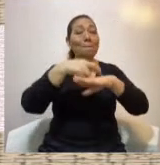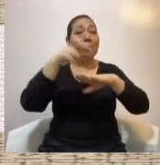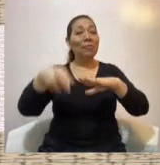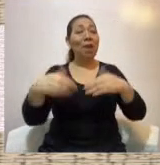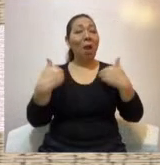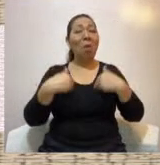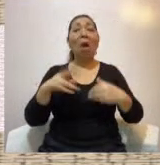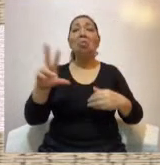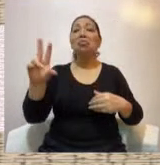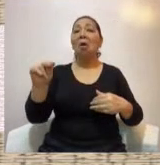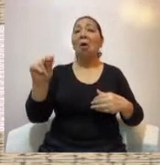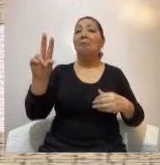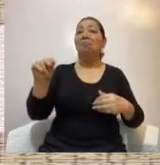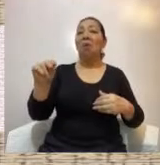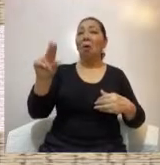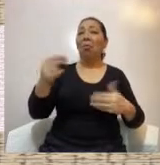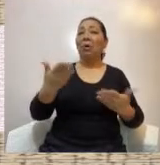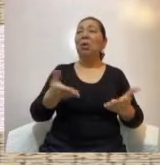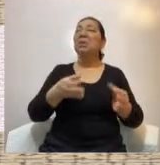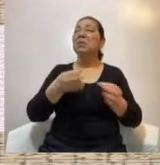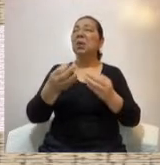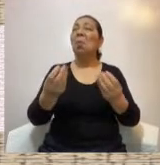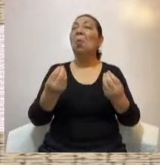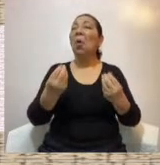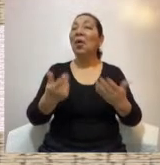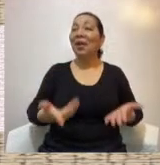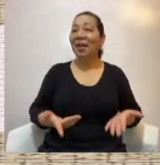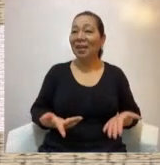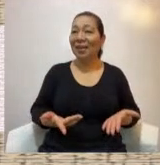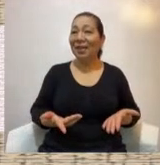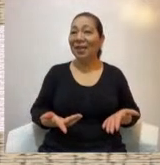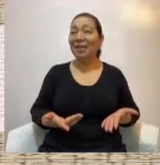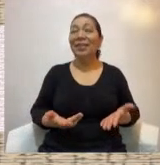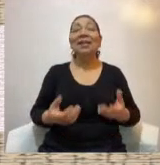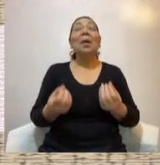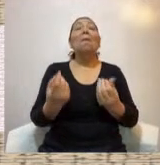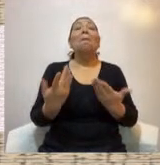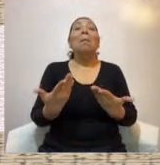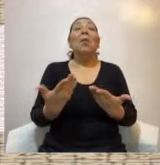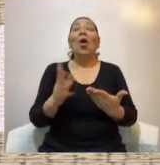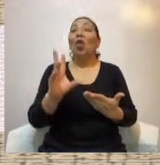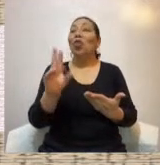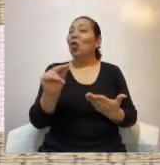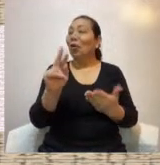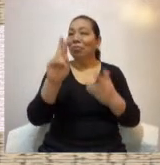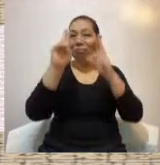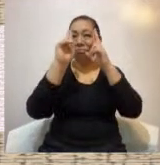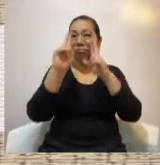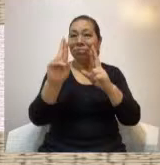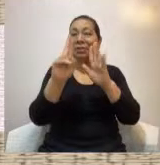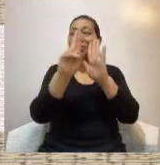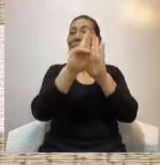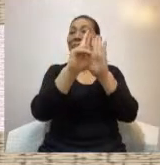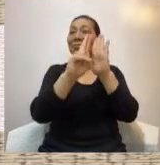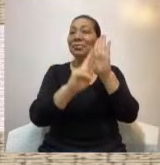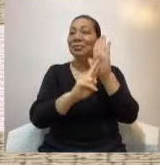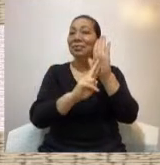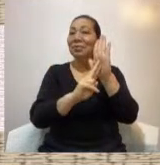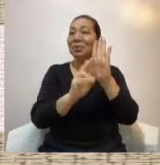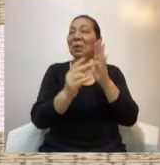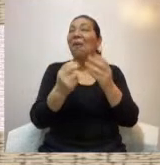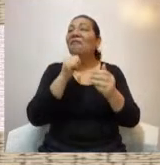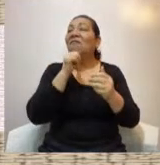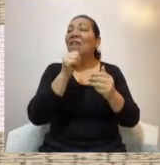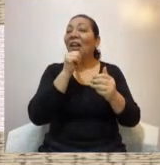embargo, le fue denegado. El argumento central de esta denegatoria era que no cumplía un